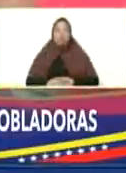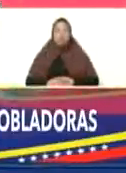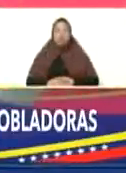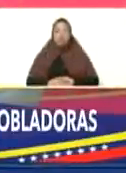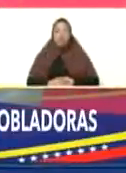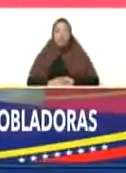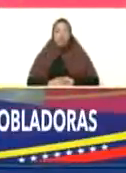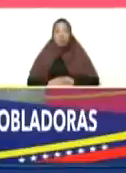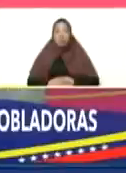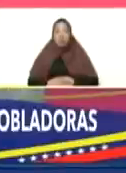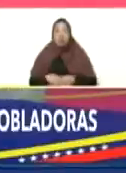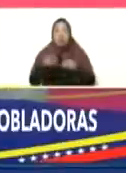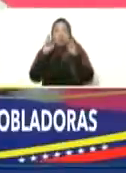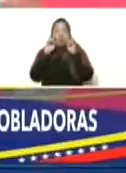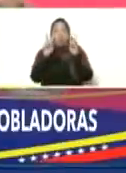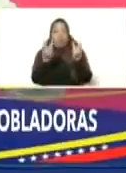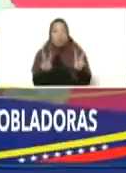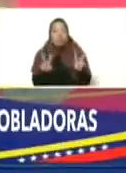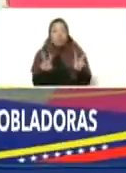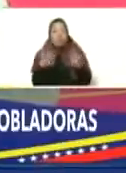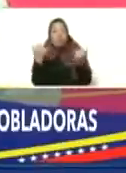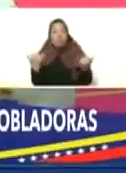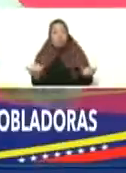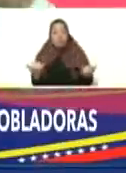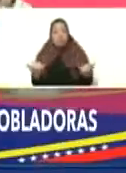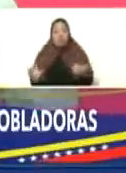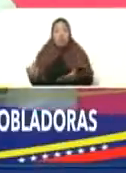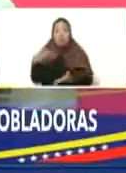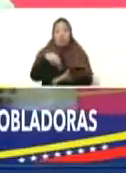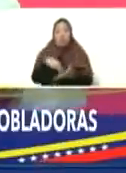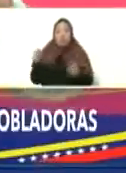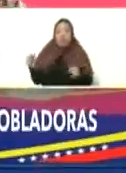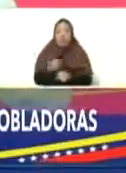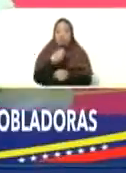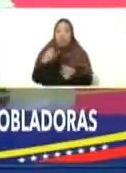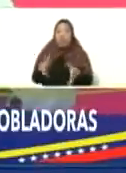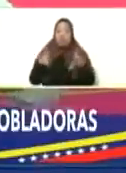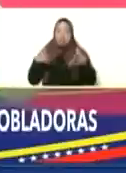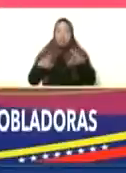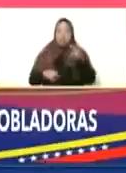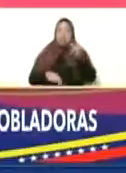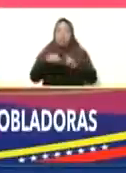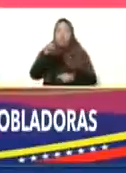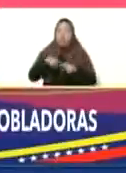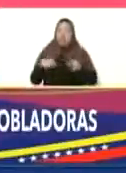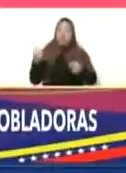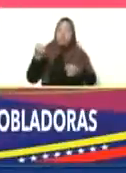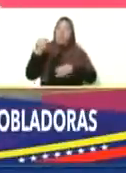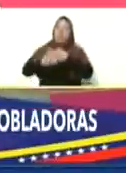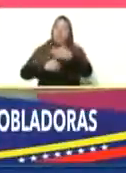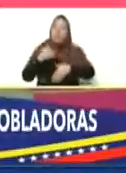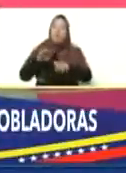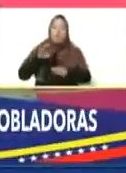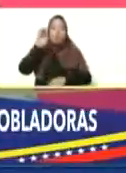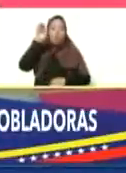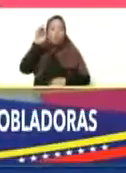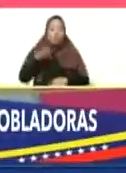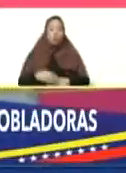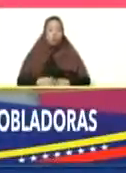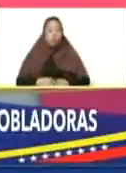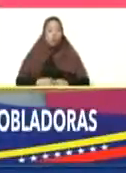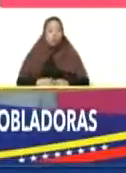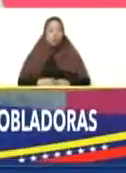y mira que lo pasamos y aquí estamos de pie y victorioso triunfante avanzando más allá